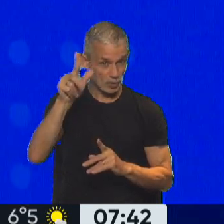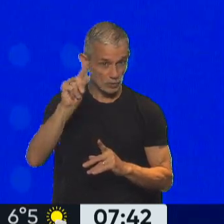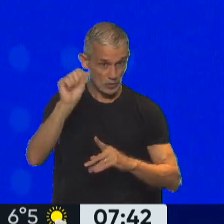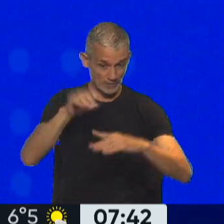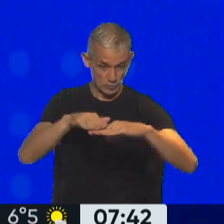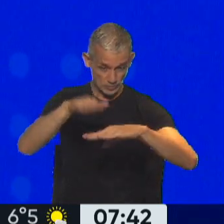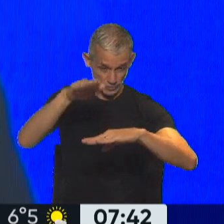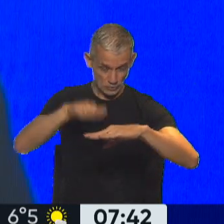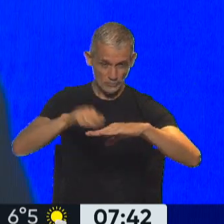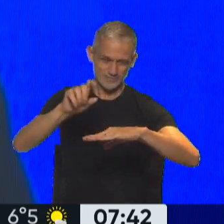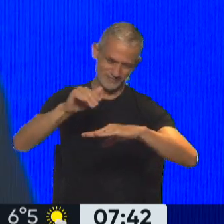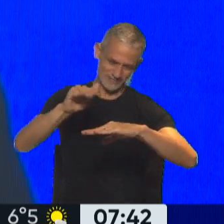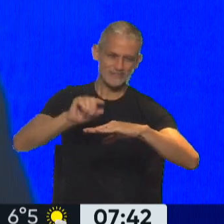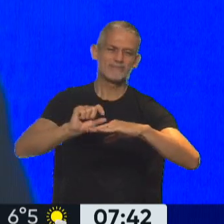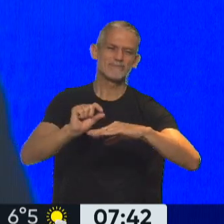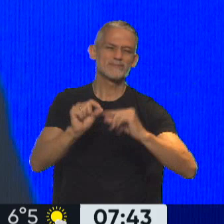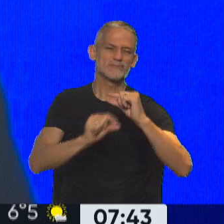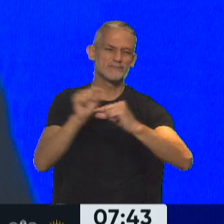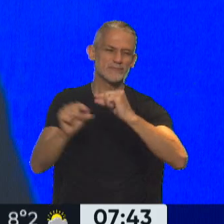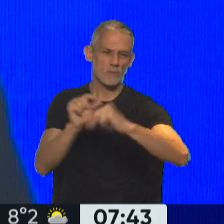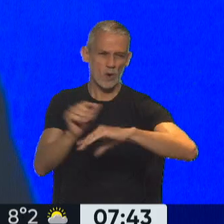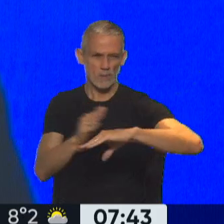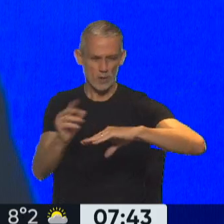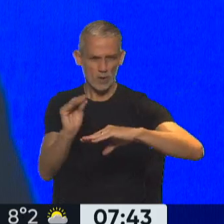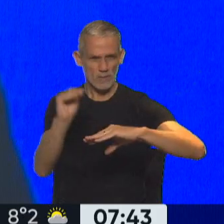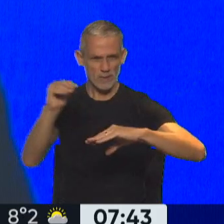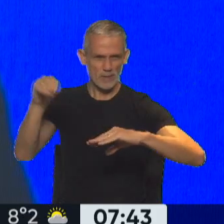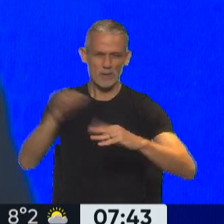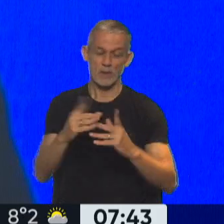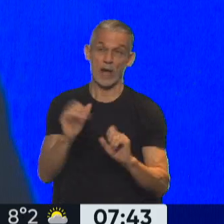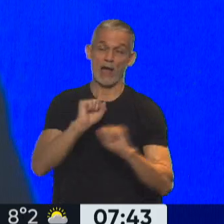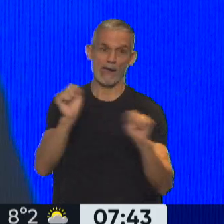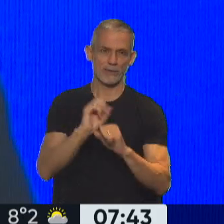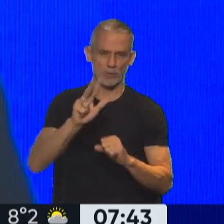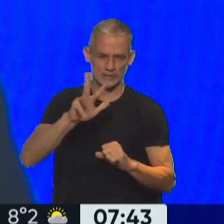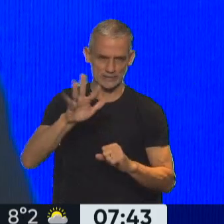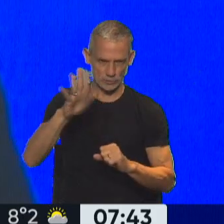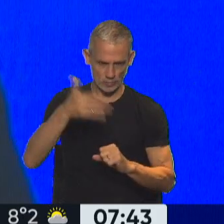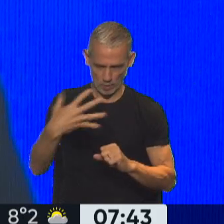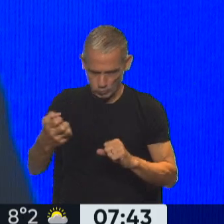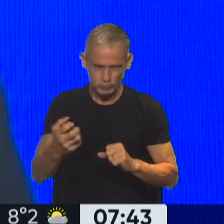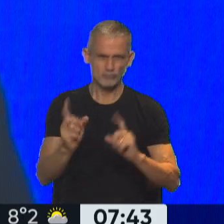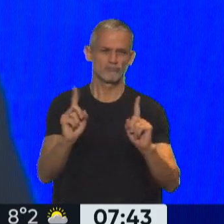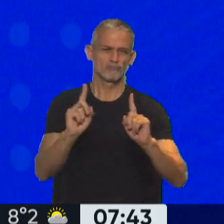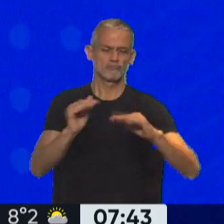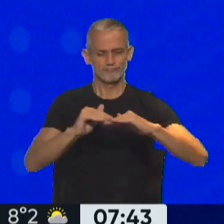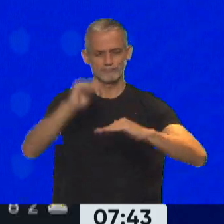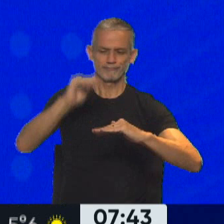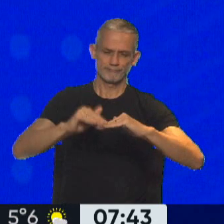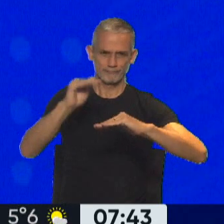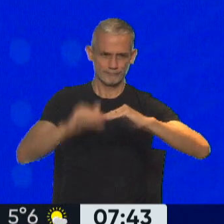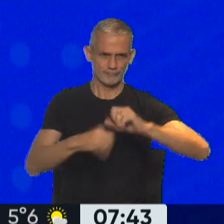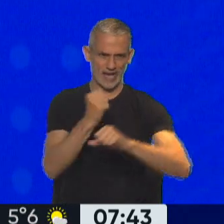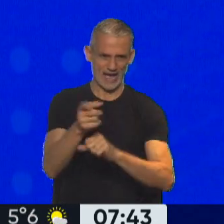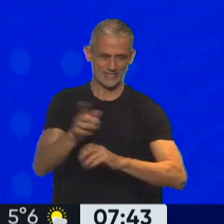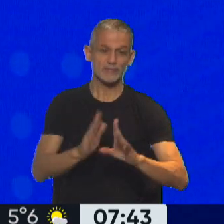431.988. Ahí se da la gradualidad. Ahí se da la gradualidad, exactamente. Como para que no sea tan, tan impactante, si querés, el cambio. Estamos siempre hablando de